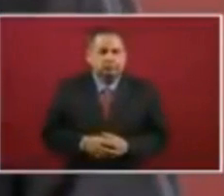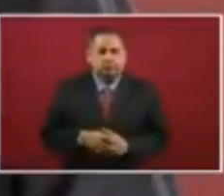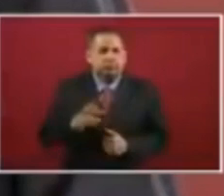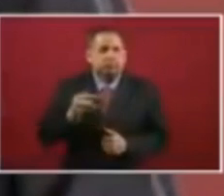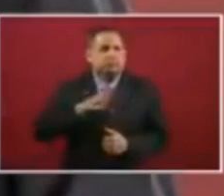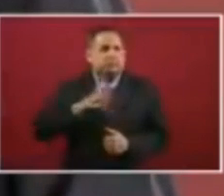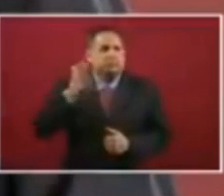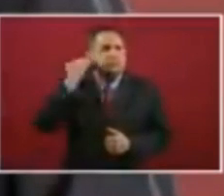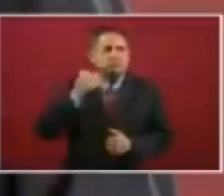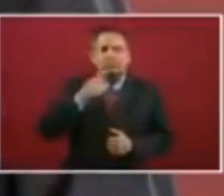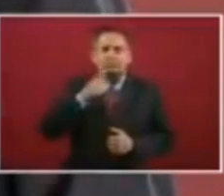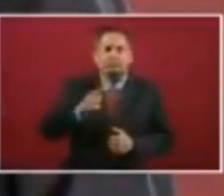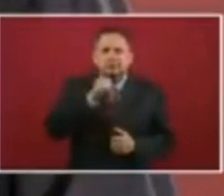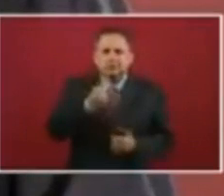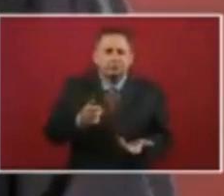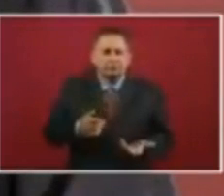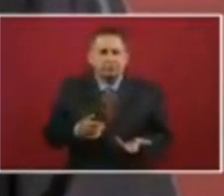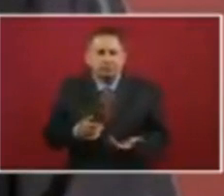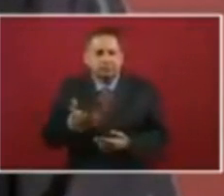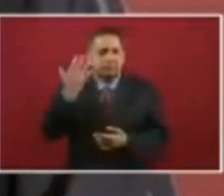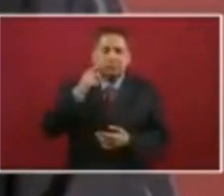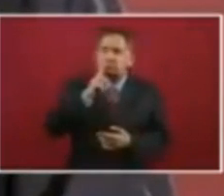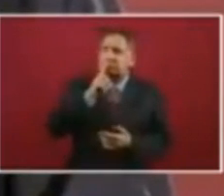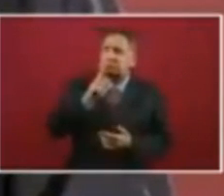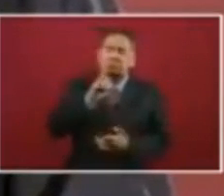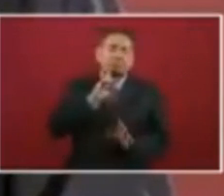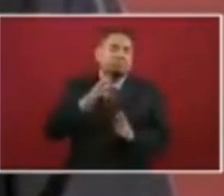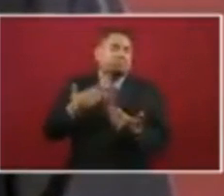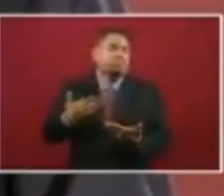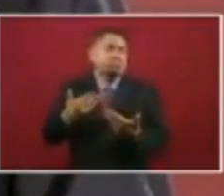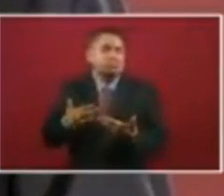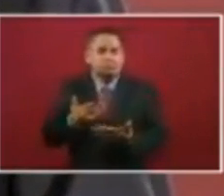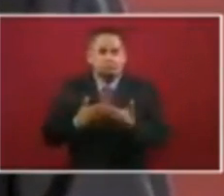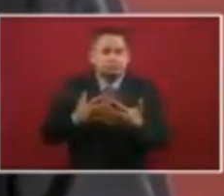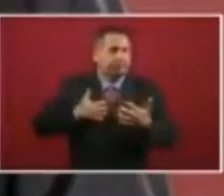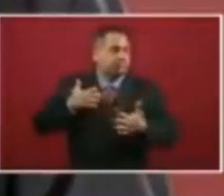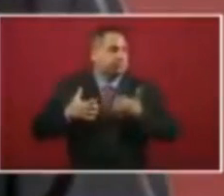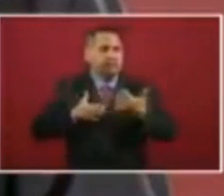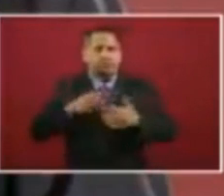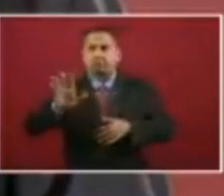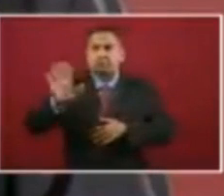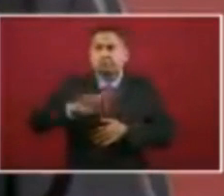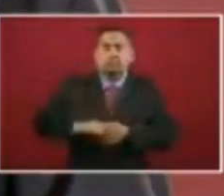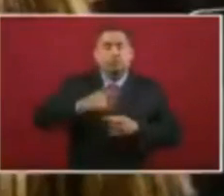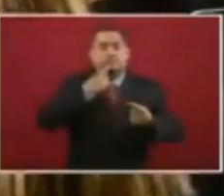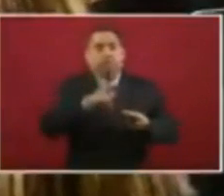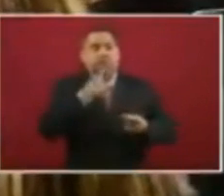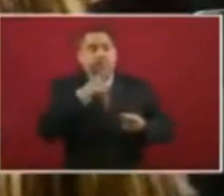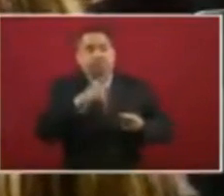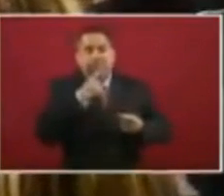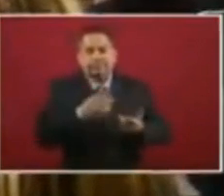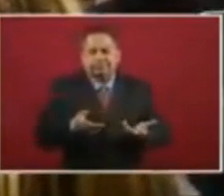No había ese ánimo. Ahora se puso de moda.